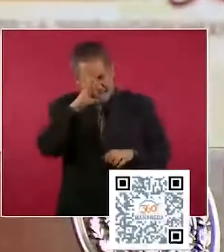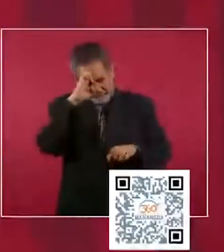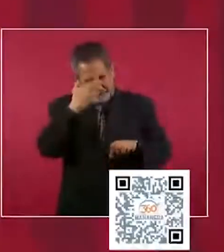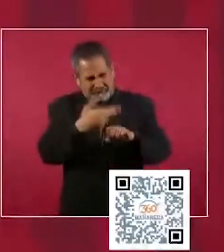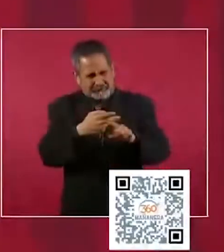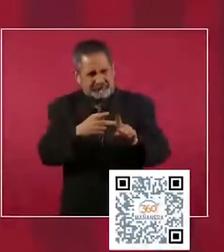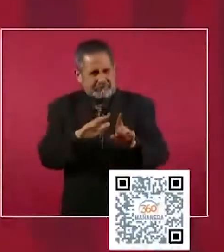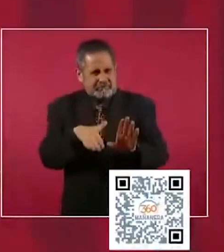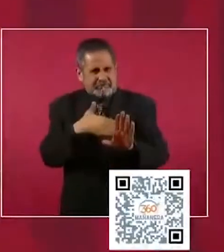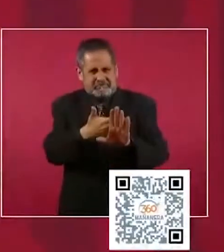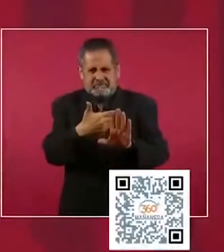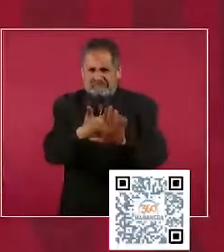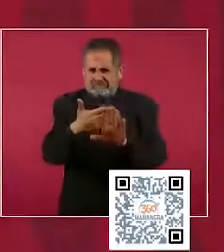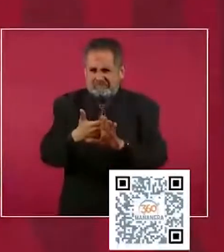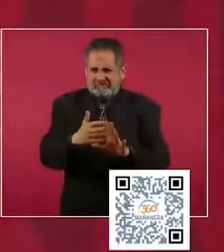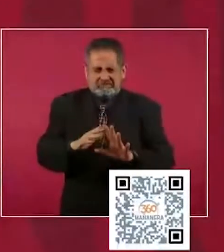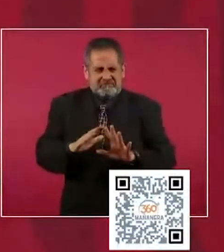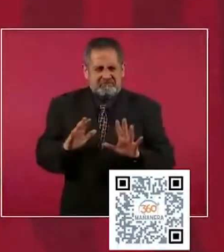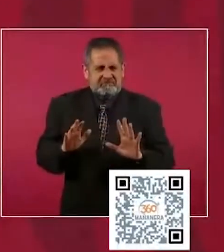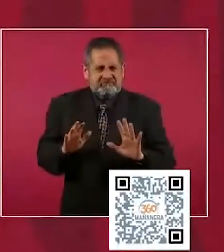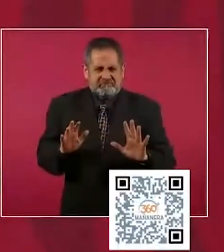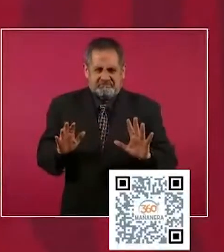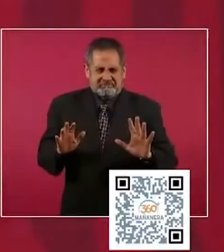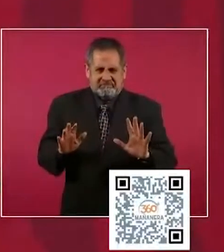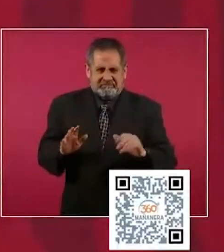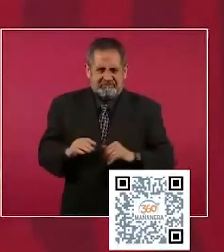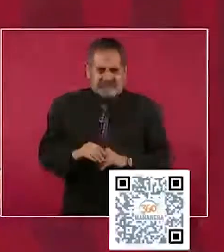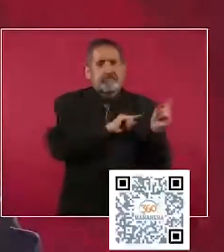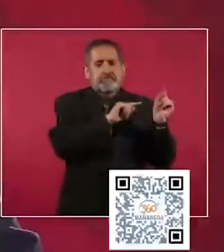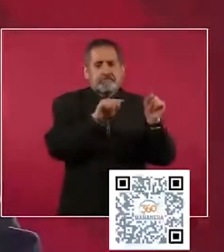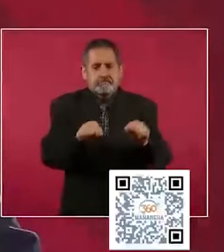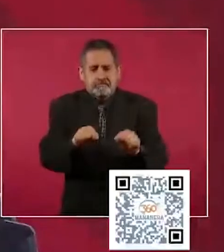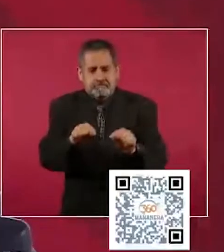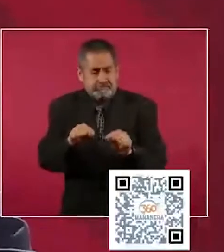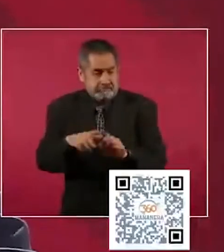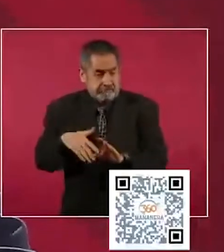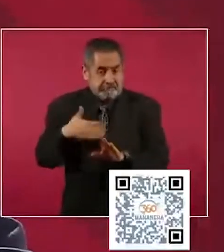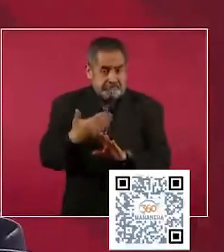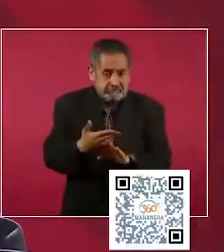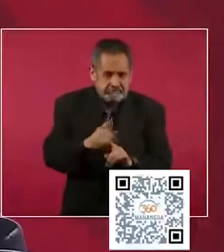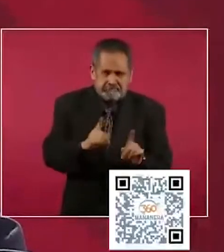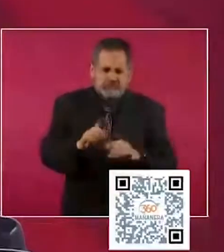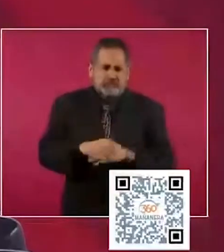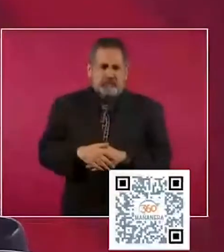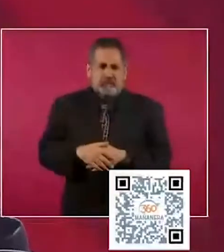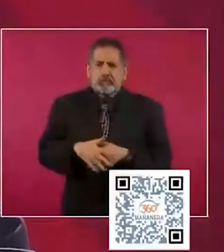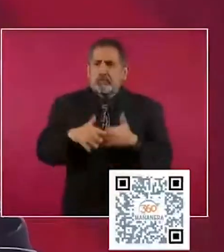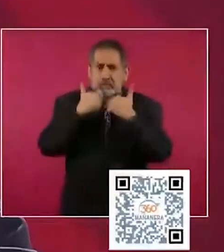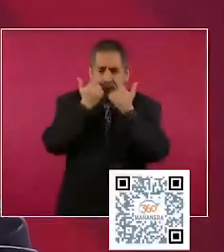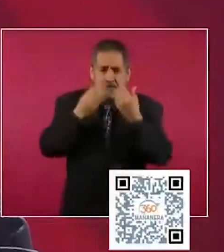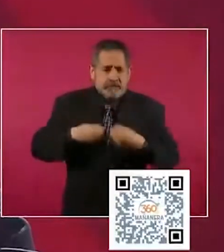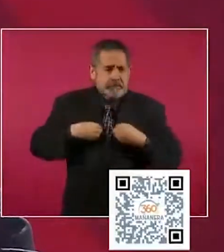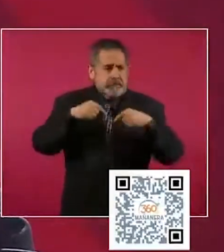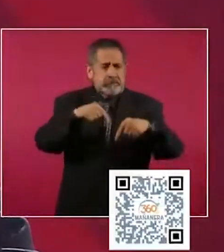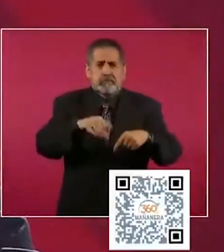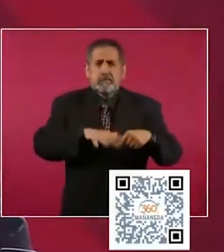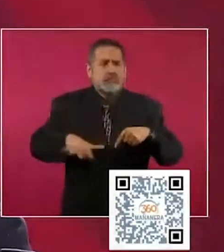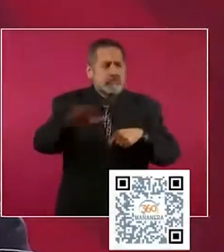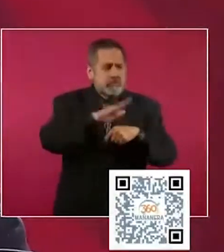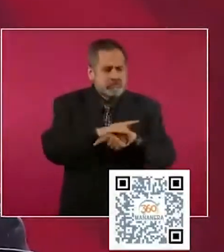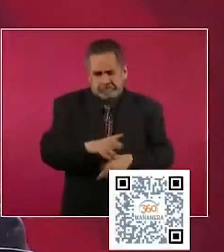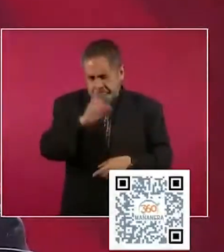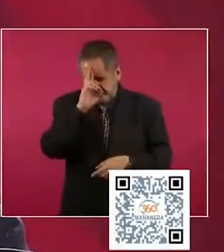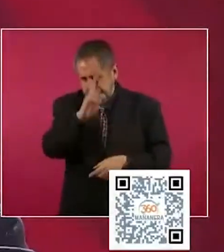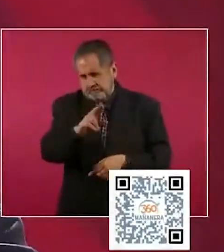en contra del migrante del que quiere vivir en cualquier lugar